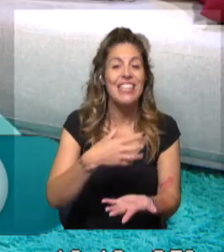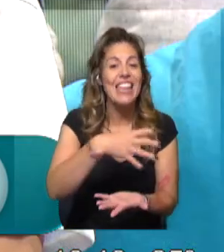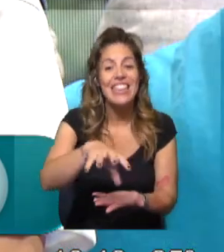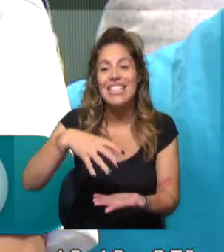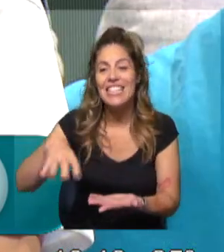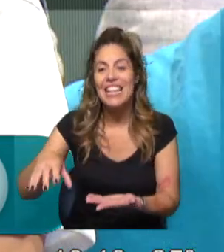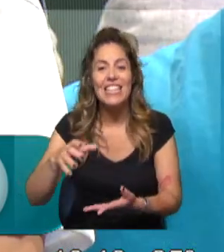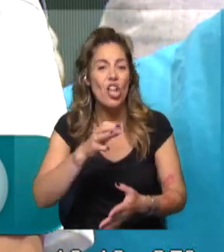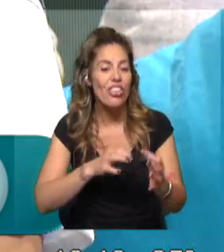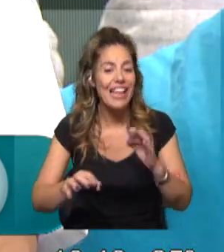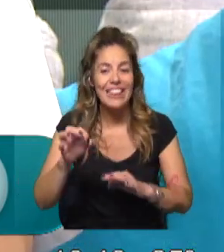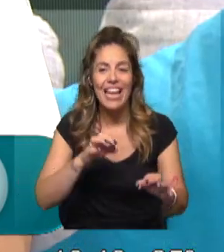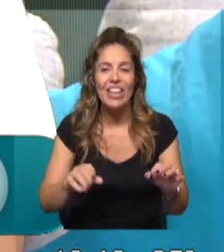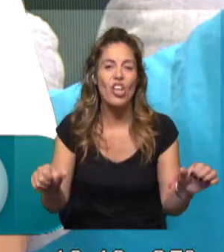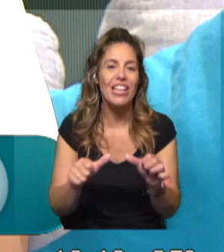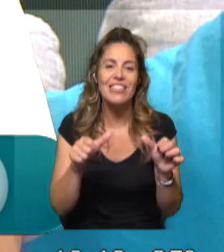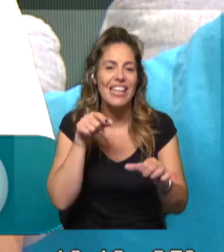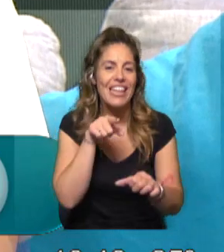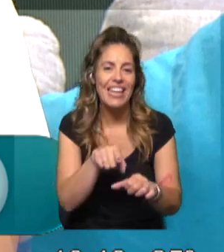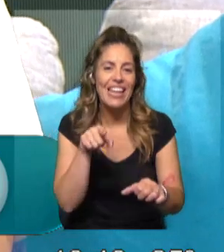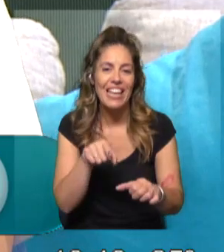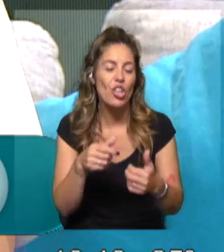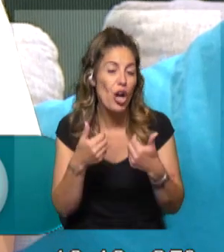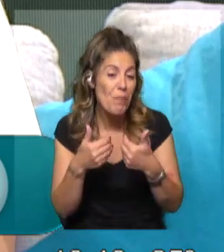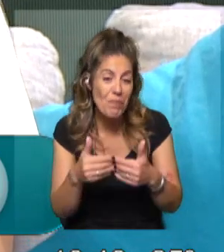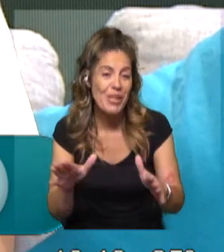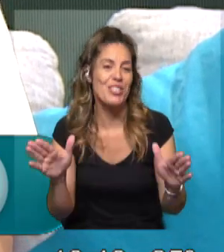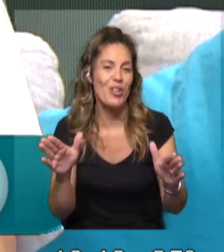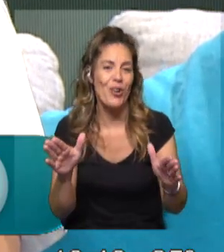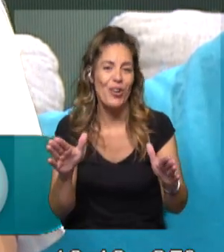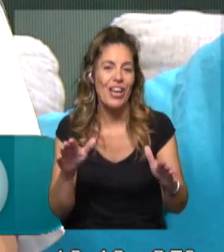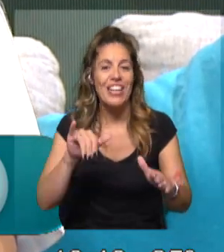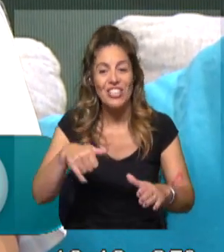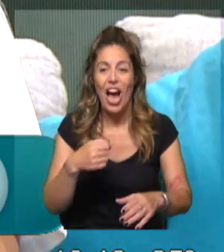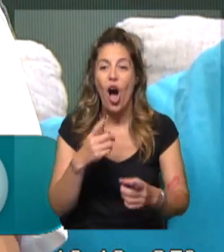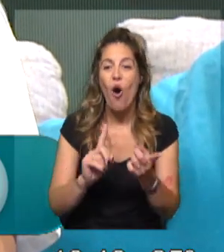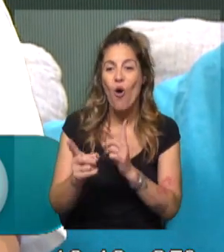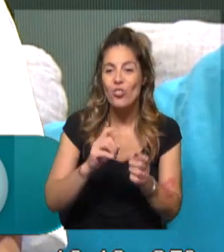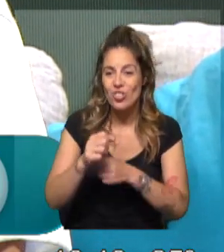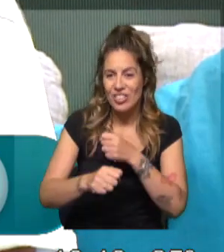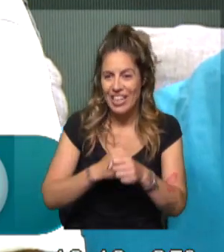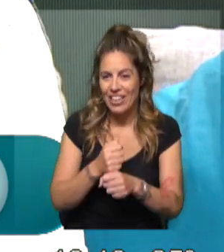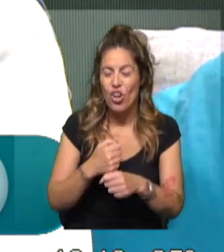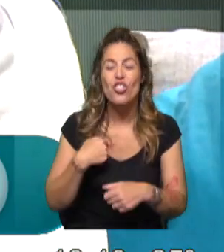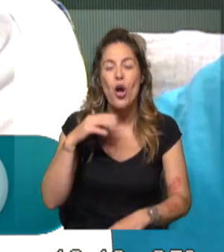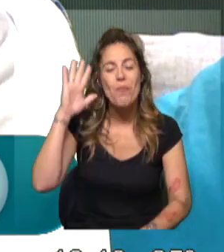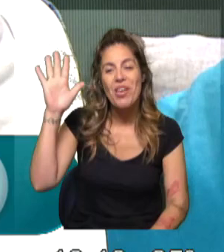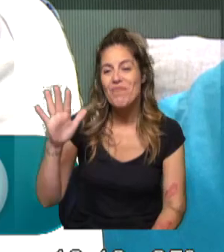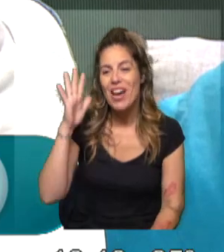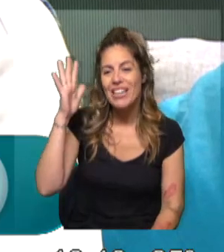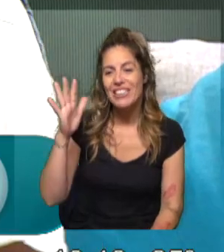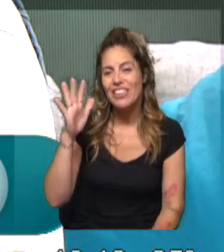y de esto de hacer esta locura o esto que empezó como una locura, ya han pasado 11 años. 11 años. Y yo me imagino que debe